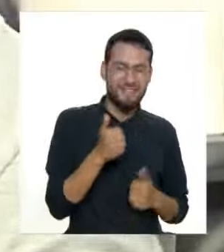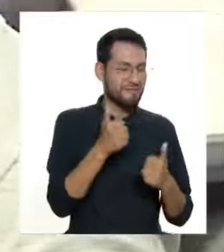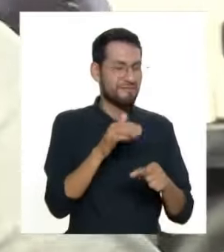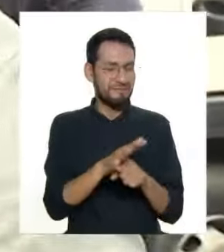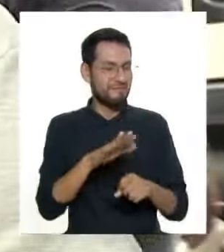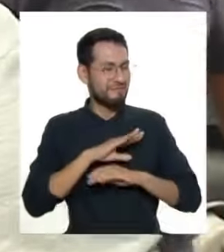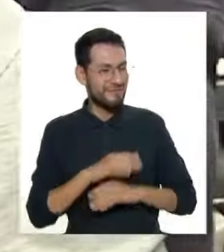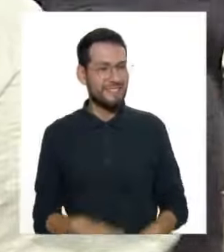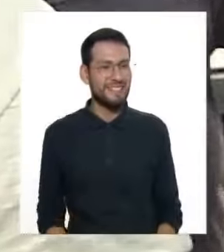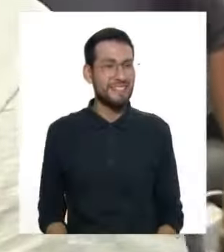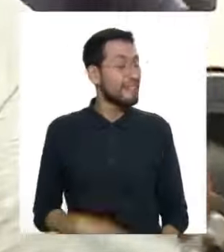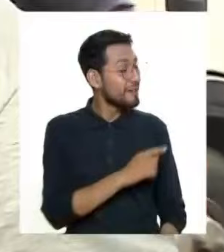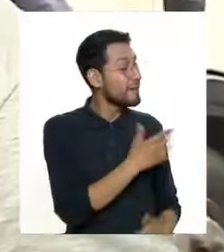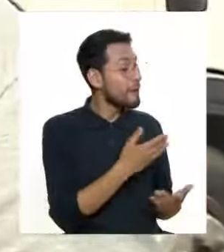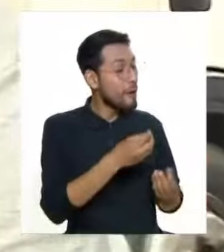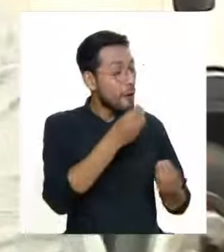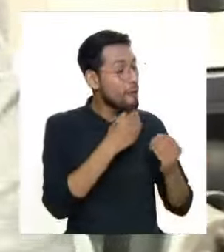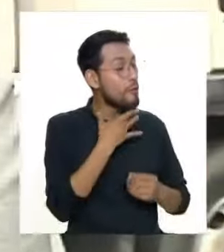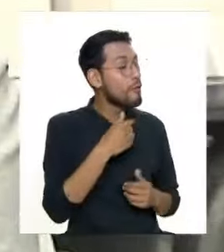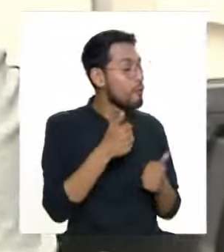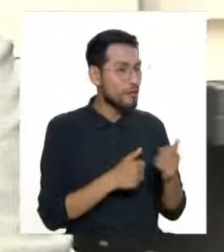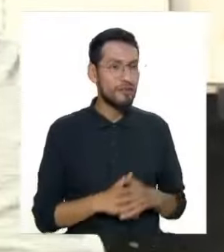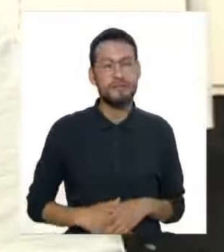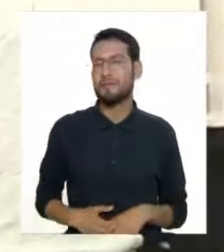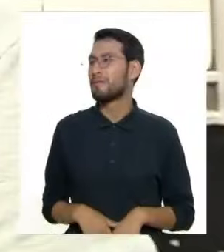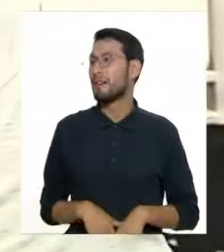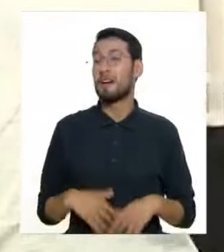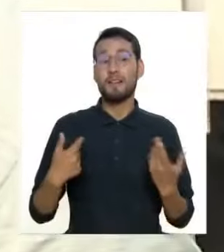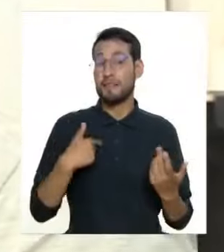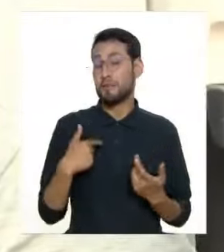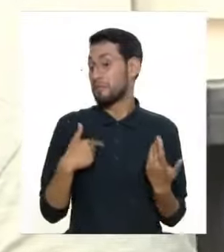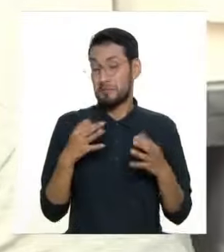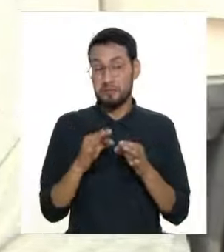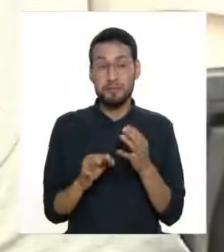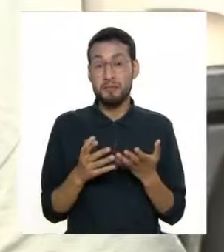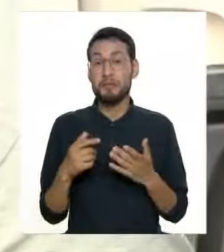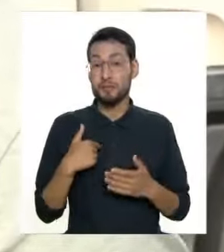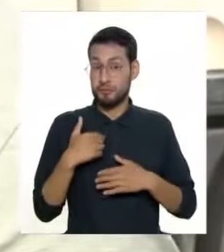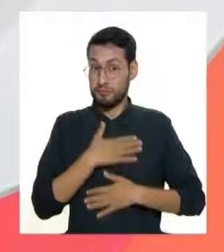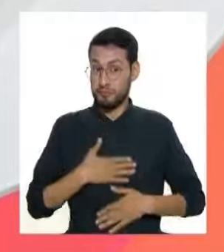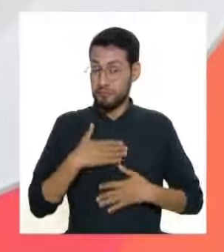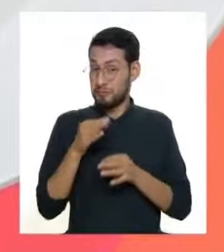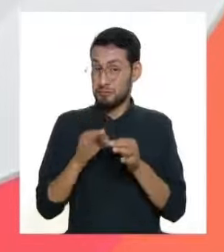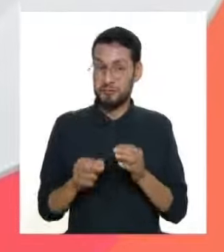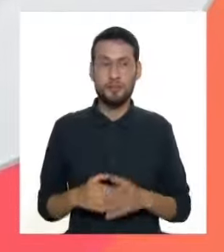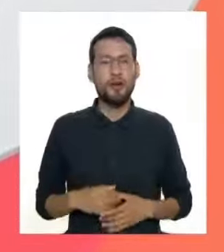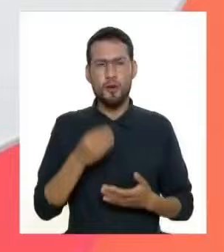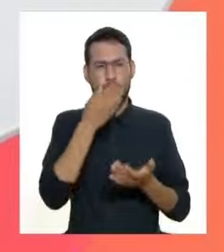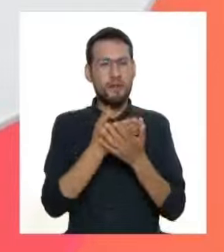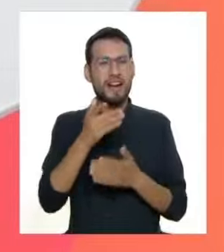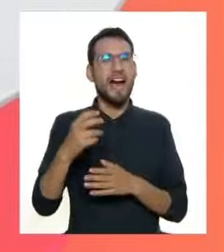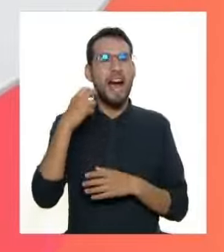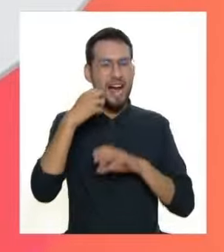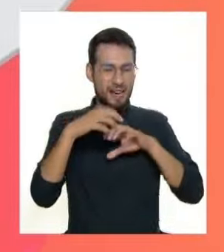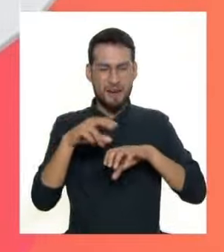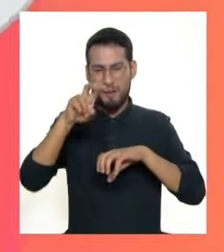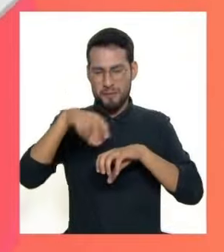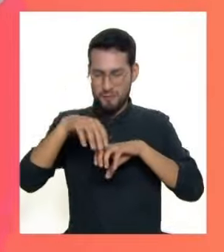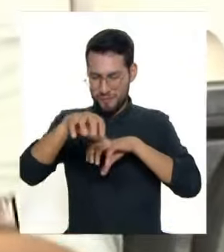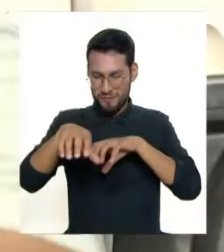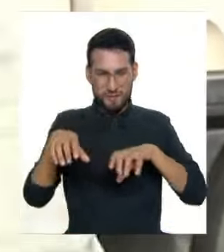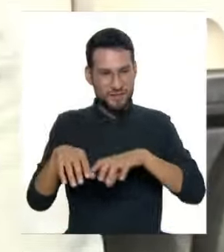suficiente. ¿Algún platillo? Mira, cosas sencillas, ¿eh? Si quiero disfrutar de algo sencillo, un buen corte de carne con unas papas